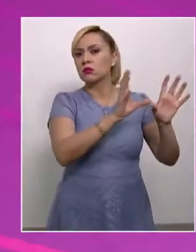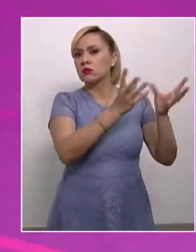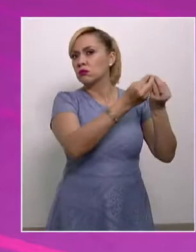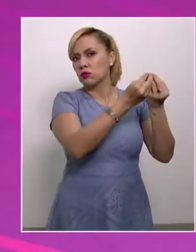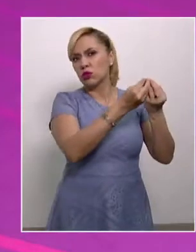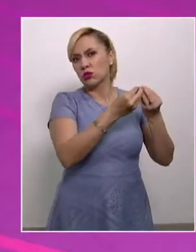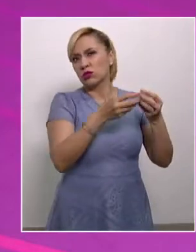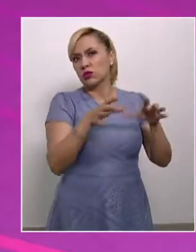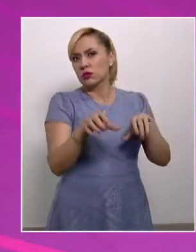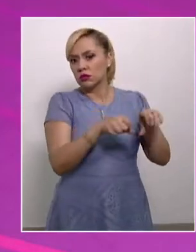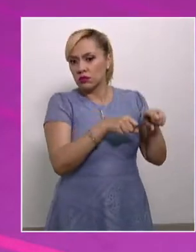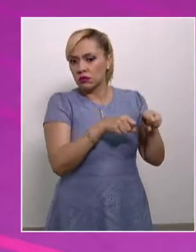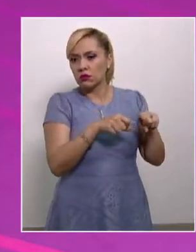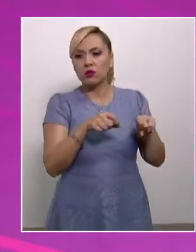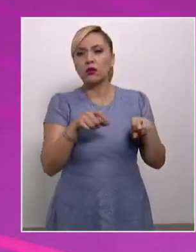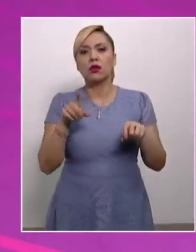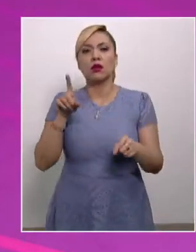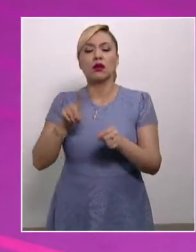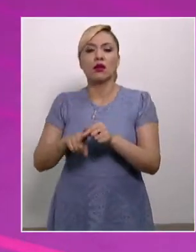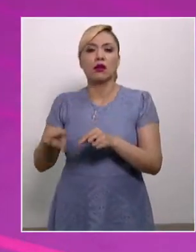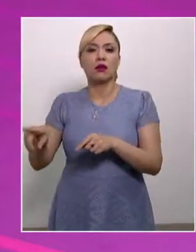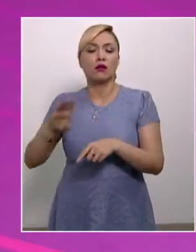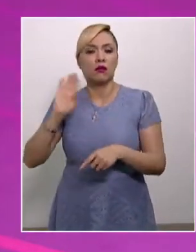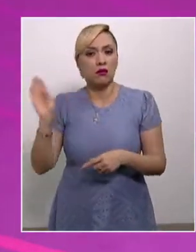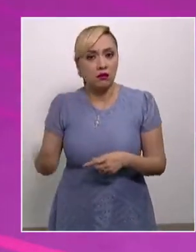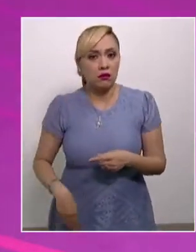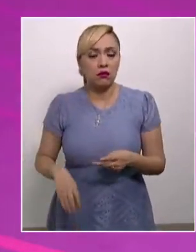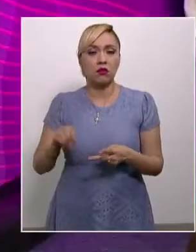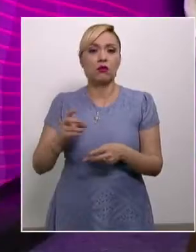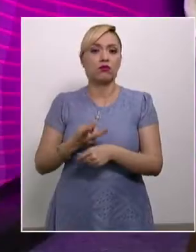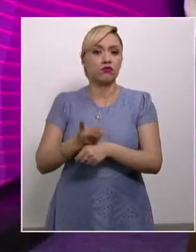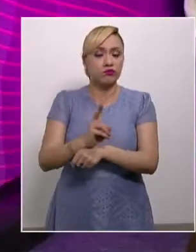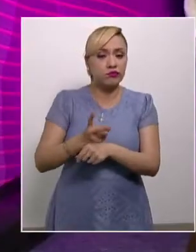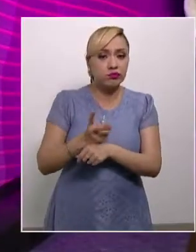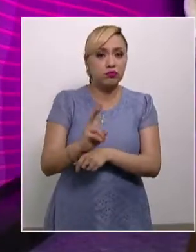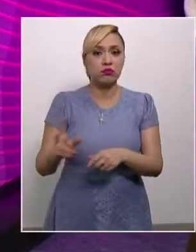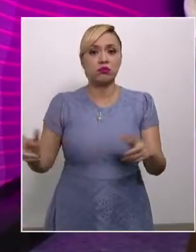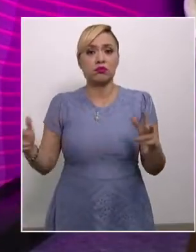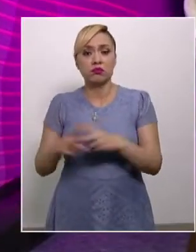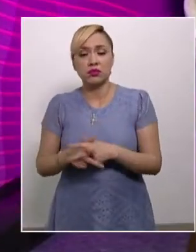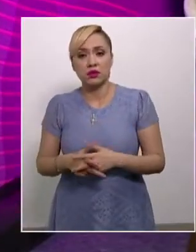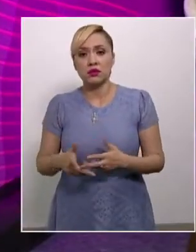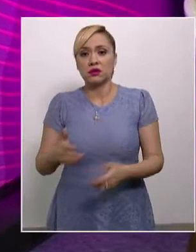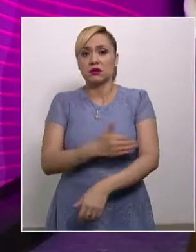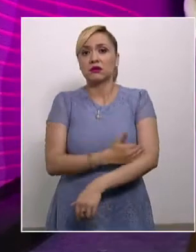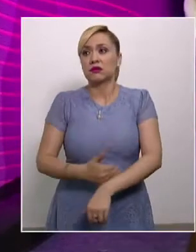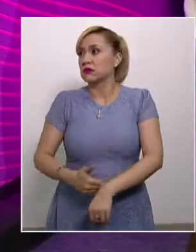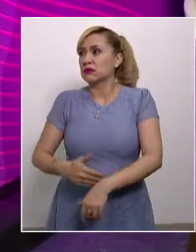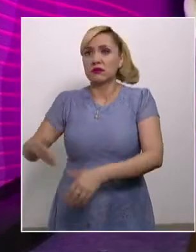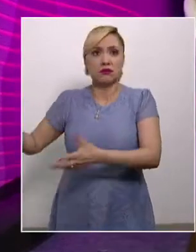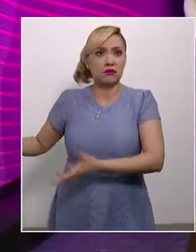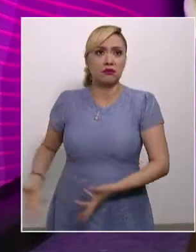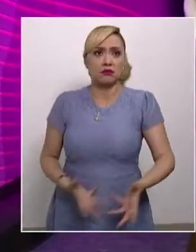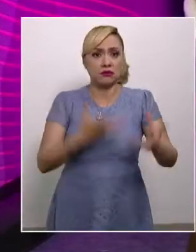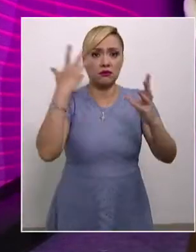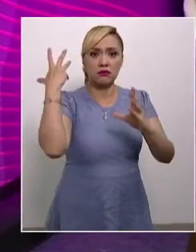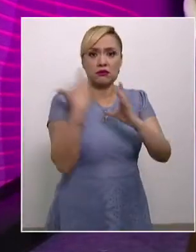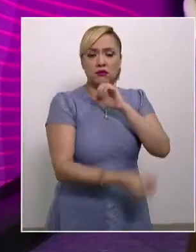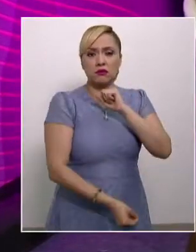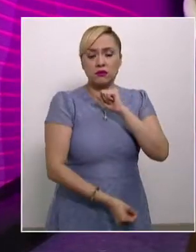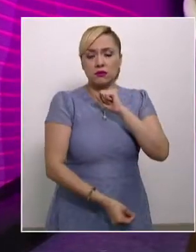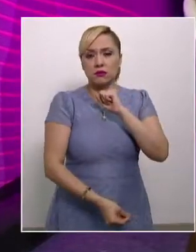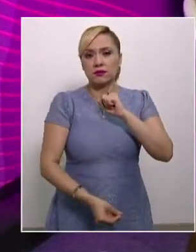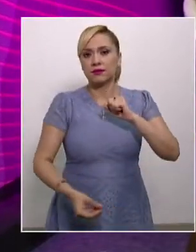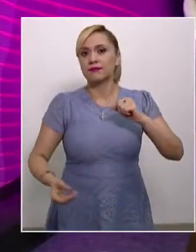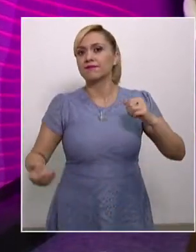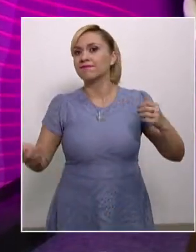pandillas, obligados o no obligados, están muertos por un tema de pandillas, y la familia tuvo que salir huyendo por un tema de violencia estructural.